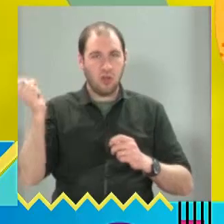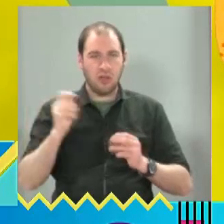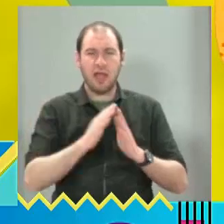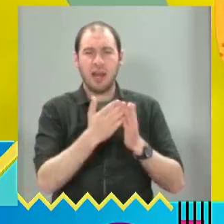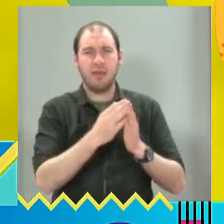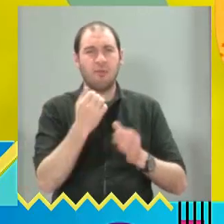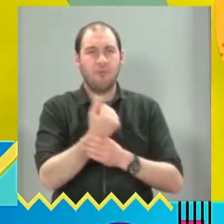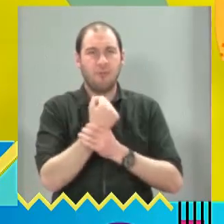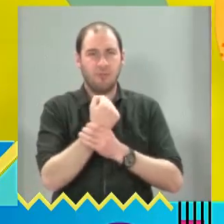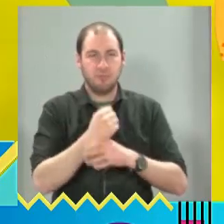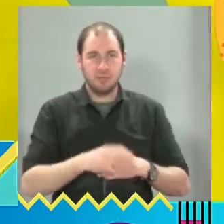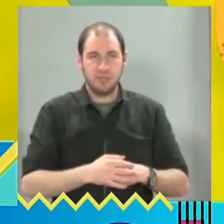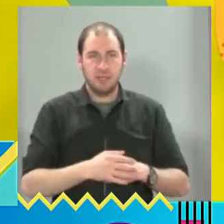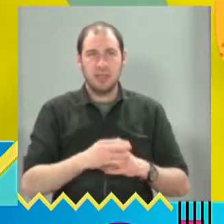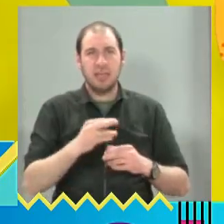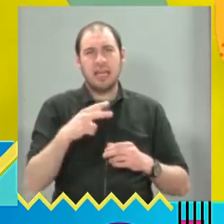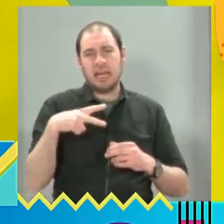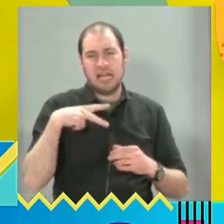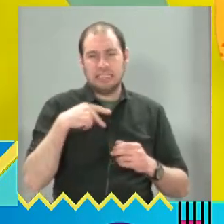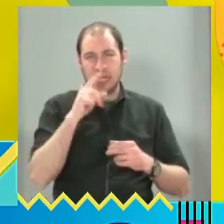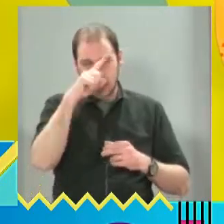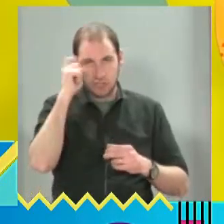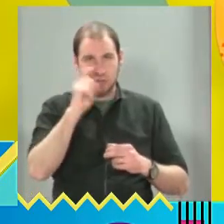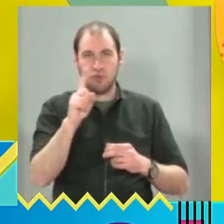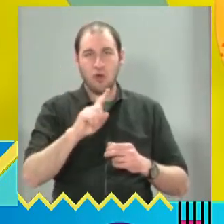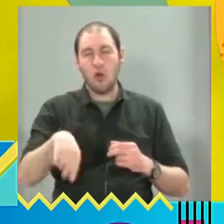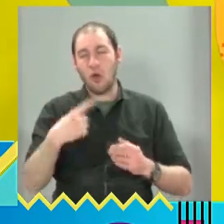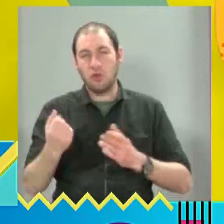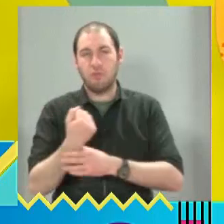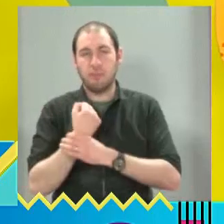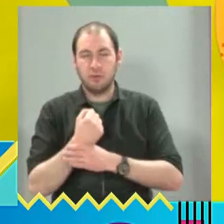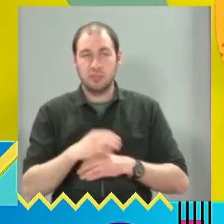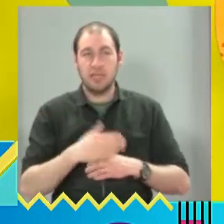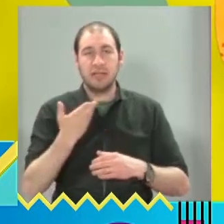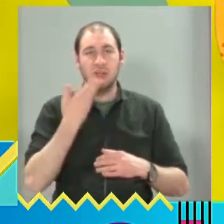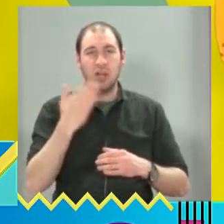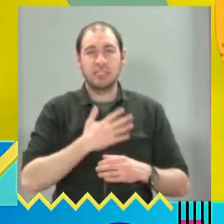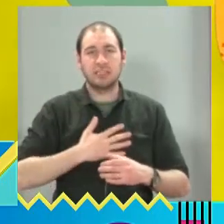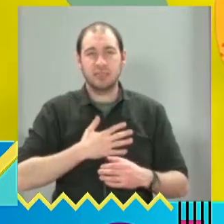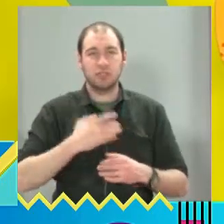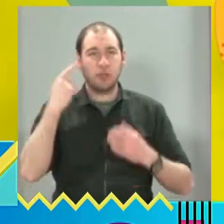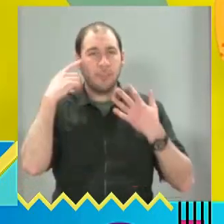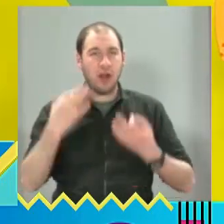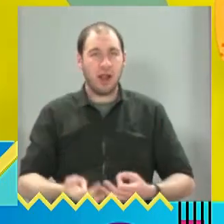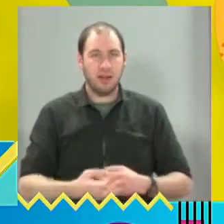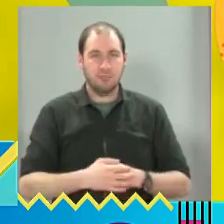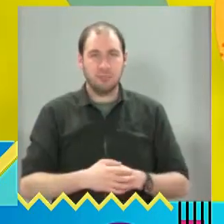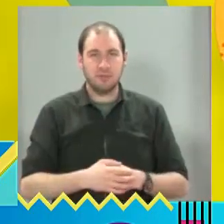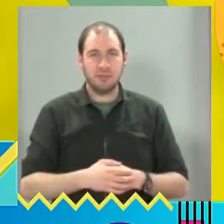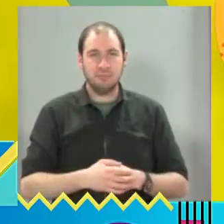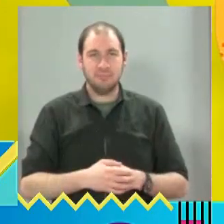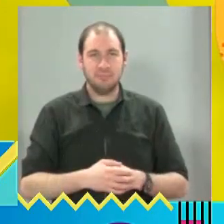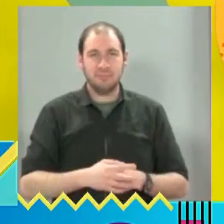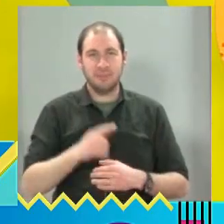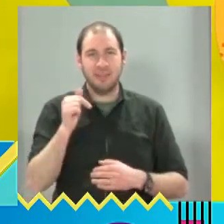libro famoso, no La riqueza de las naciones, sino el otro famoso que se llama Teoría de los sentimientos morales,